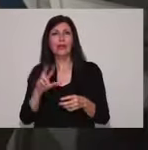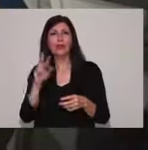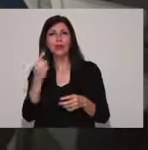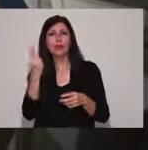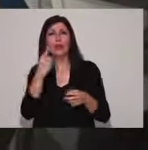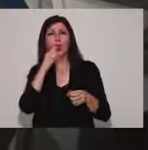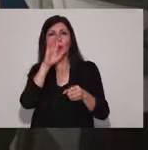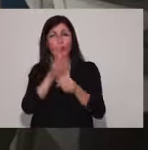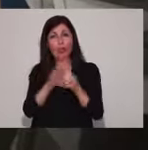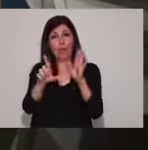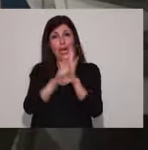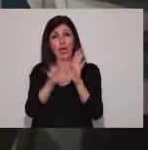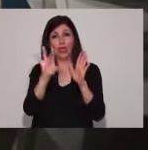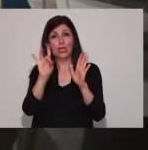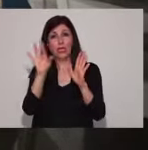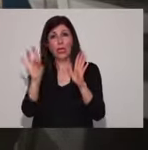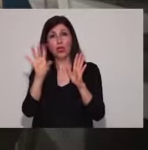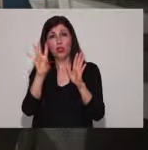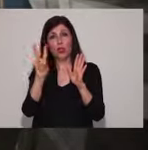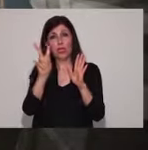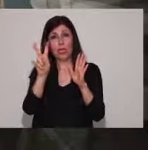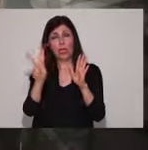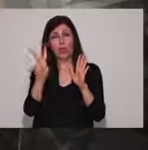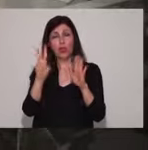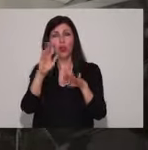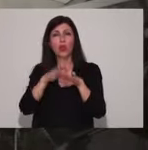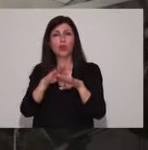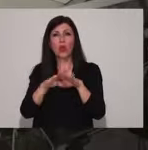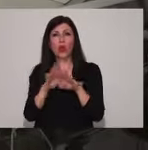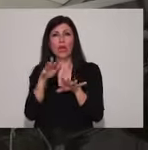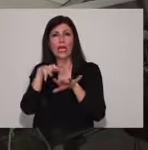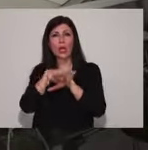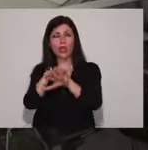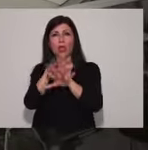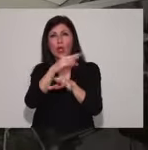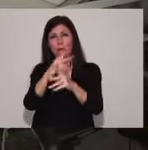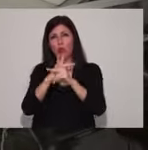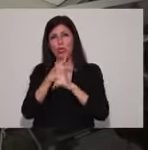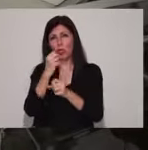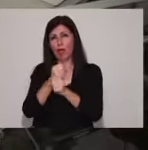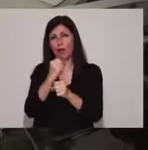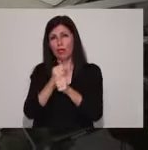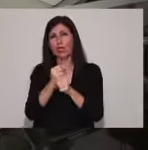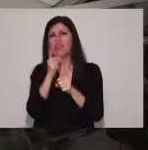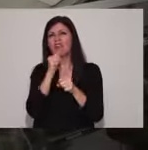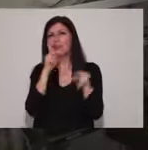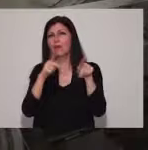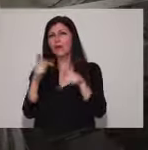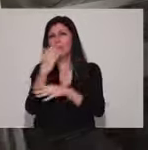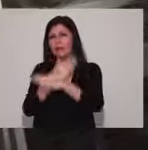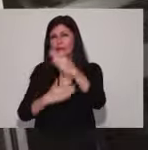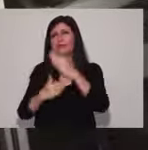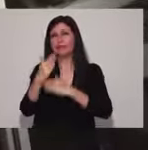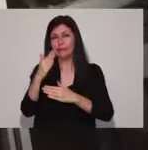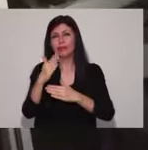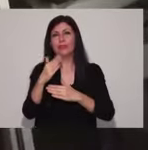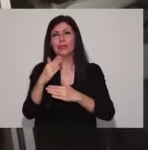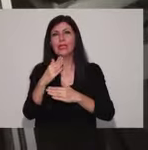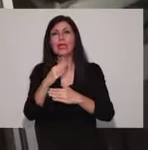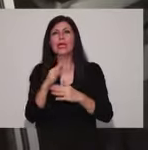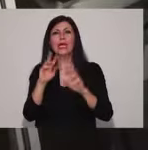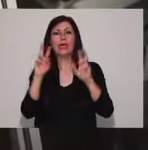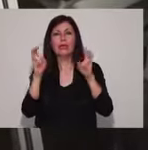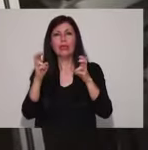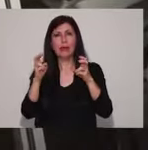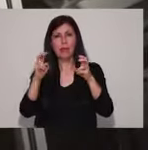Más allá del cumplimiento de la Ley 8862 sobre inclusión y protección laboral de las personas con